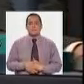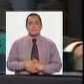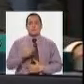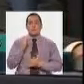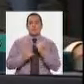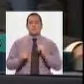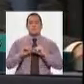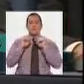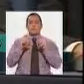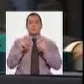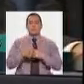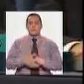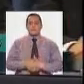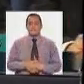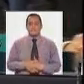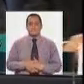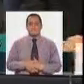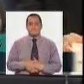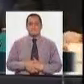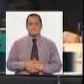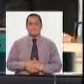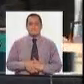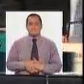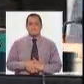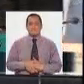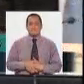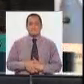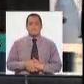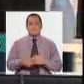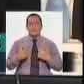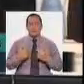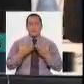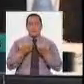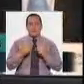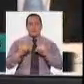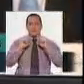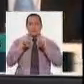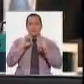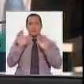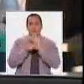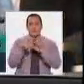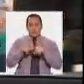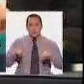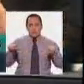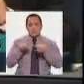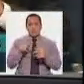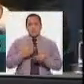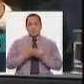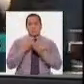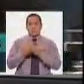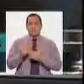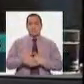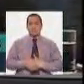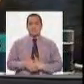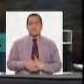Última pregunta. Buenas tardes, Natalie Barrera de ATV Más. Quería preguntarles, ustedes han argumentado que esta